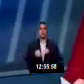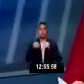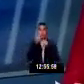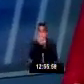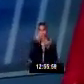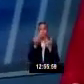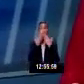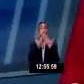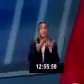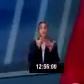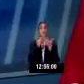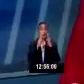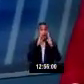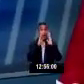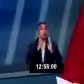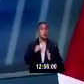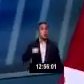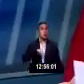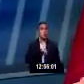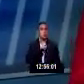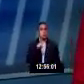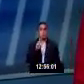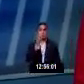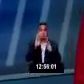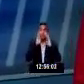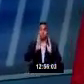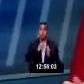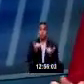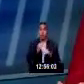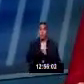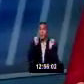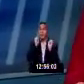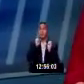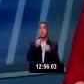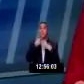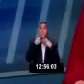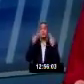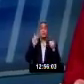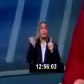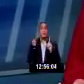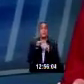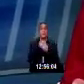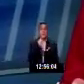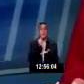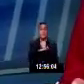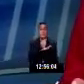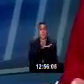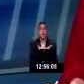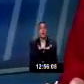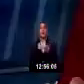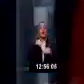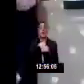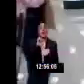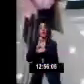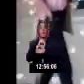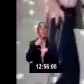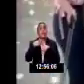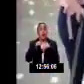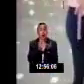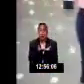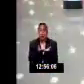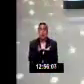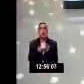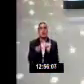seguimos informando. Muchísimas gracias por su amable sintonía. Atención, porque esta mañana se emitió el primer pasaporte electrónico en Ecuador. El